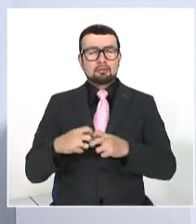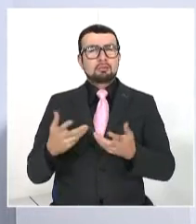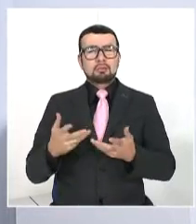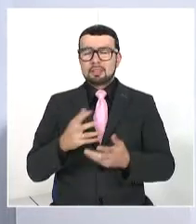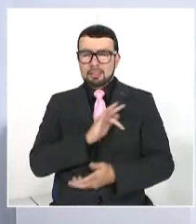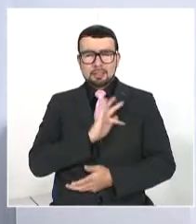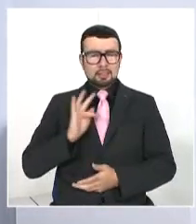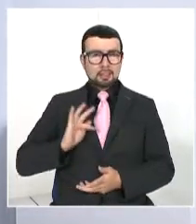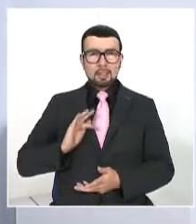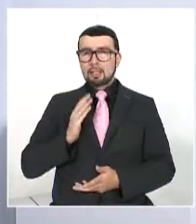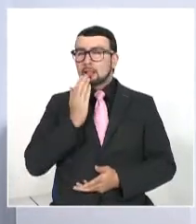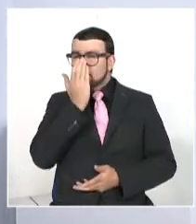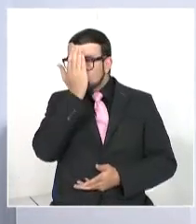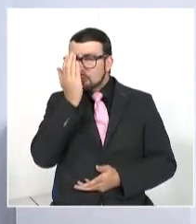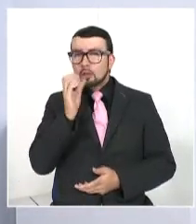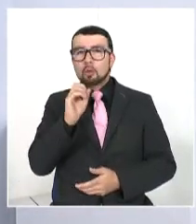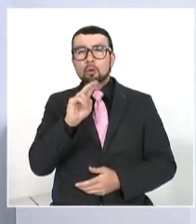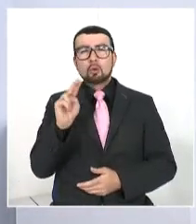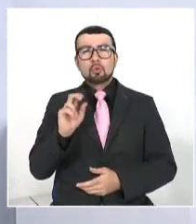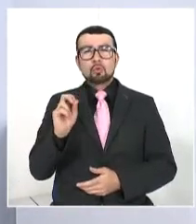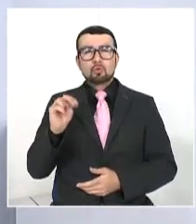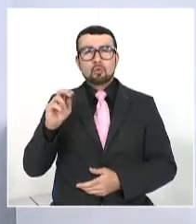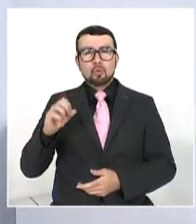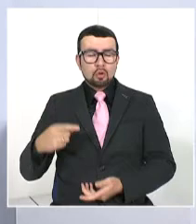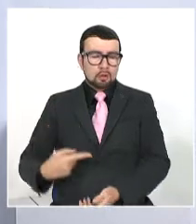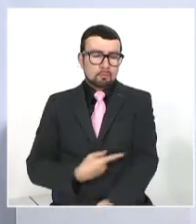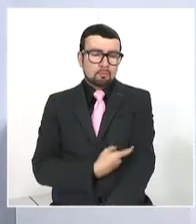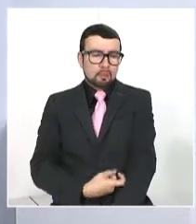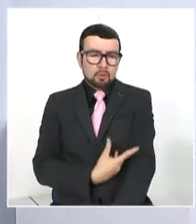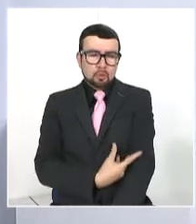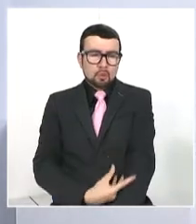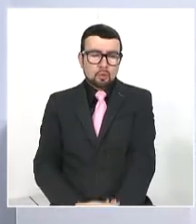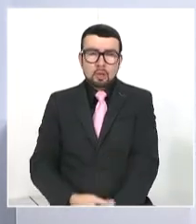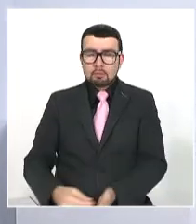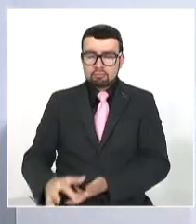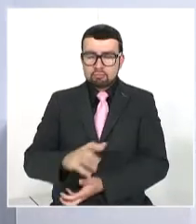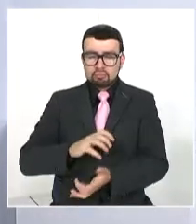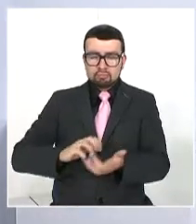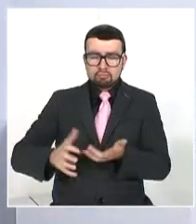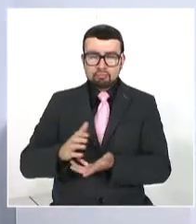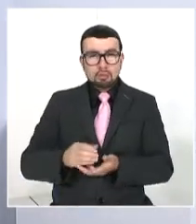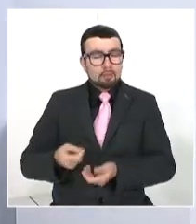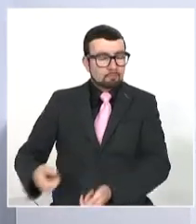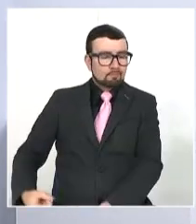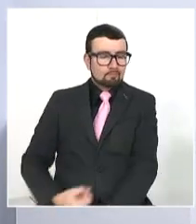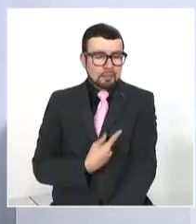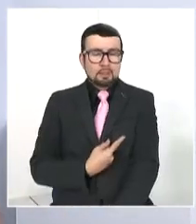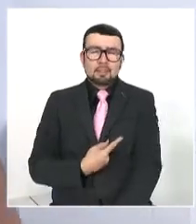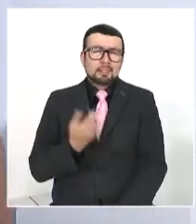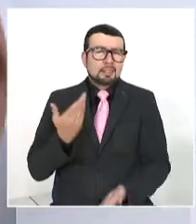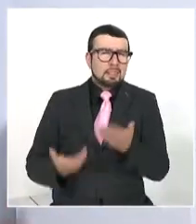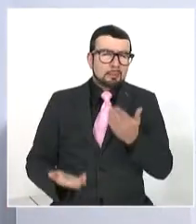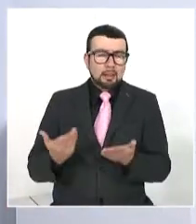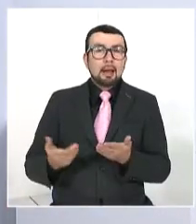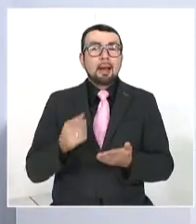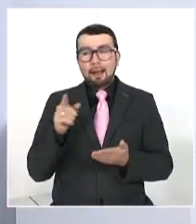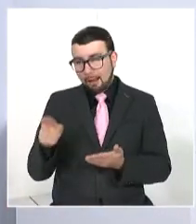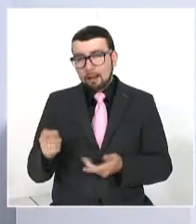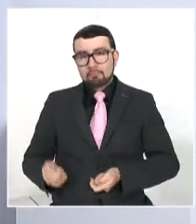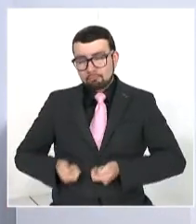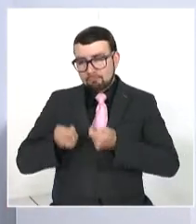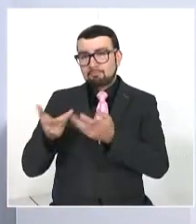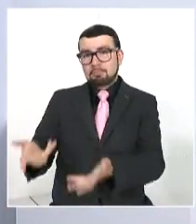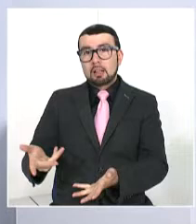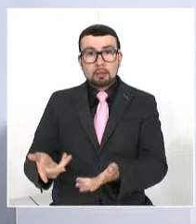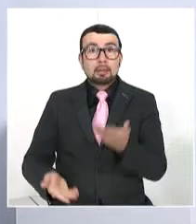apiterapia, ozono, plasma rico en plaquetas. Lo que hacemos es, de acuerdo al diagnóstico y a las imágenes y al consenso de